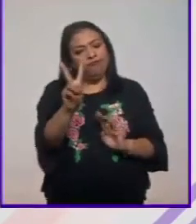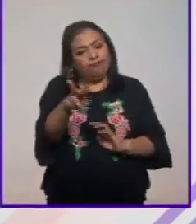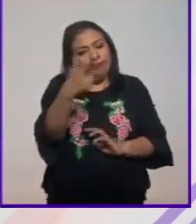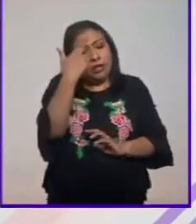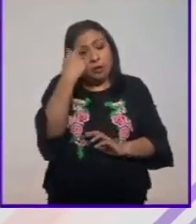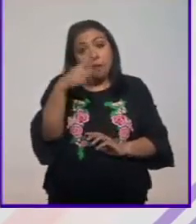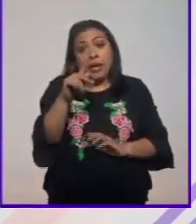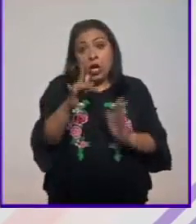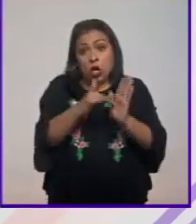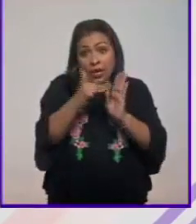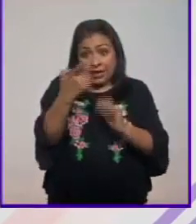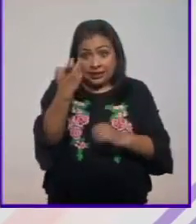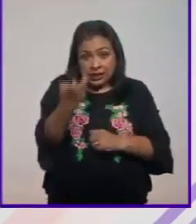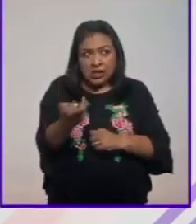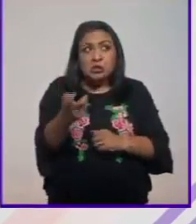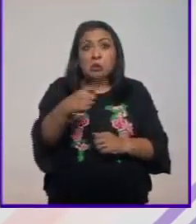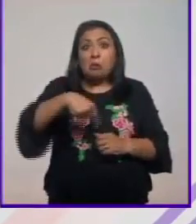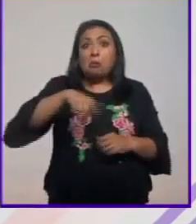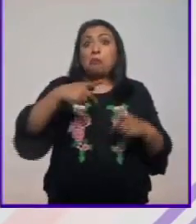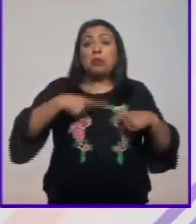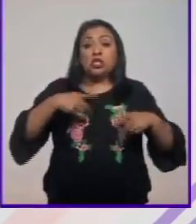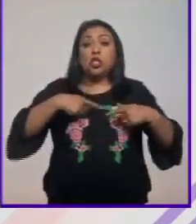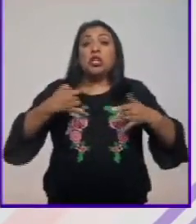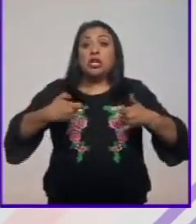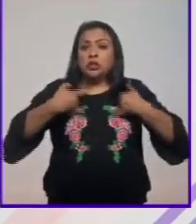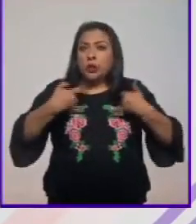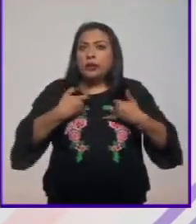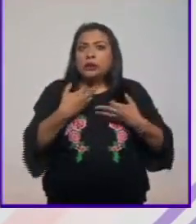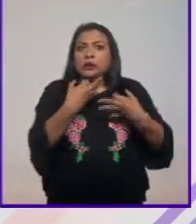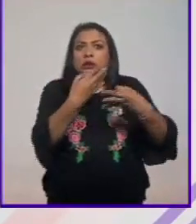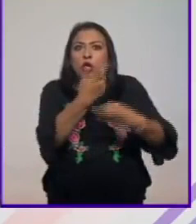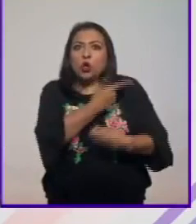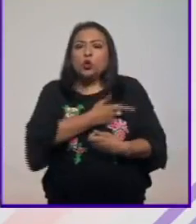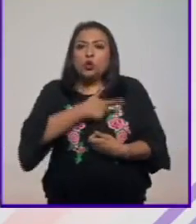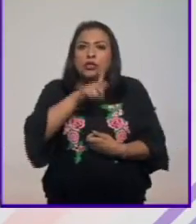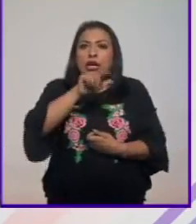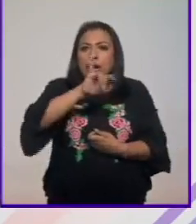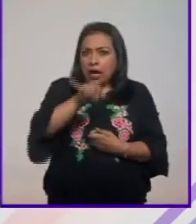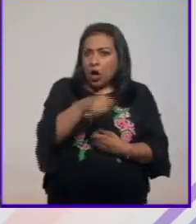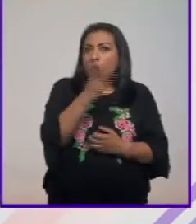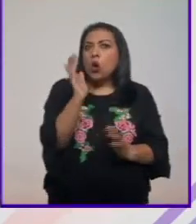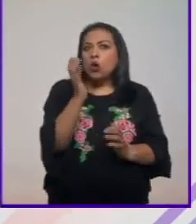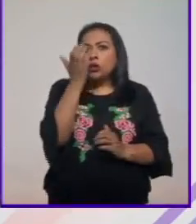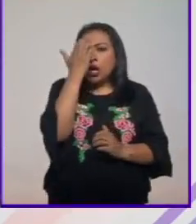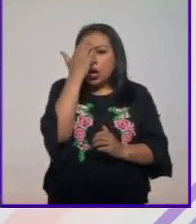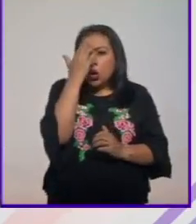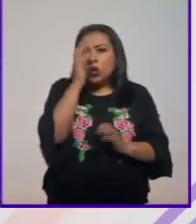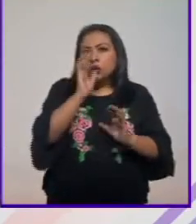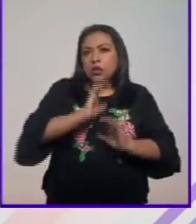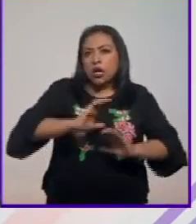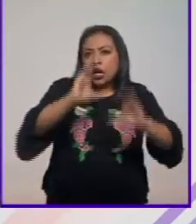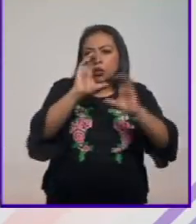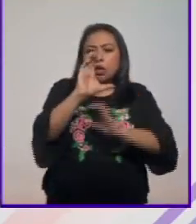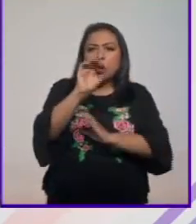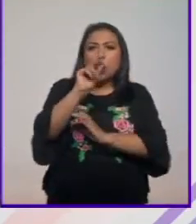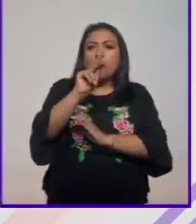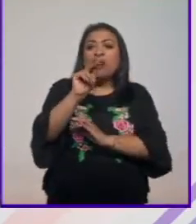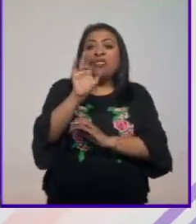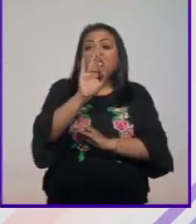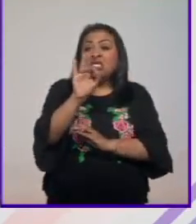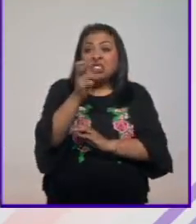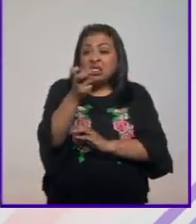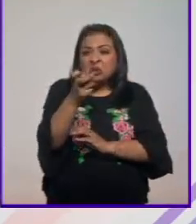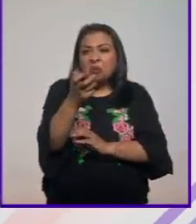Pero gracias a eso, pues la gente joven se ha interesado por la jota y ha conocido coplas que si no, jamás hubieran